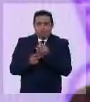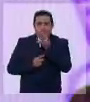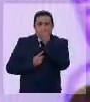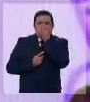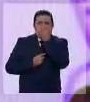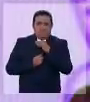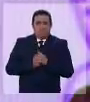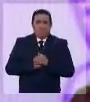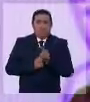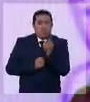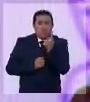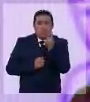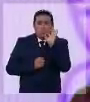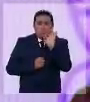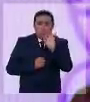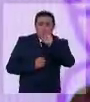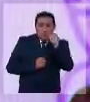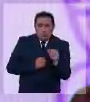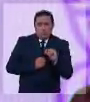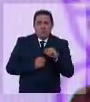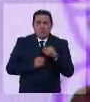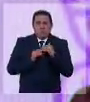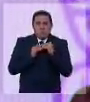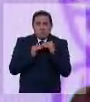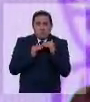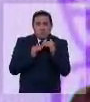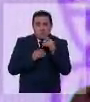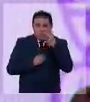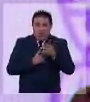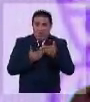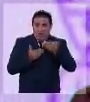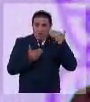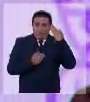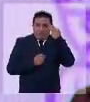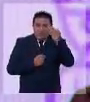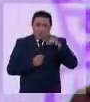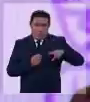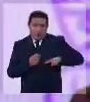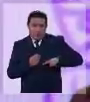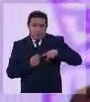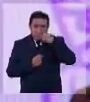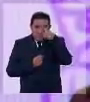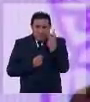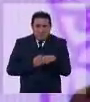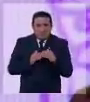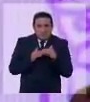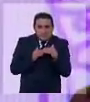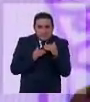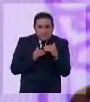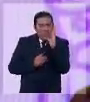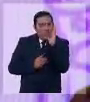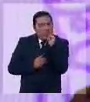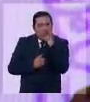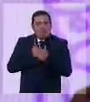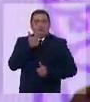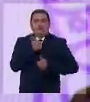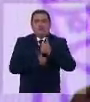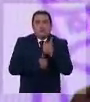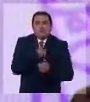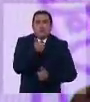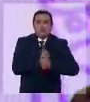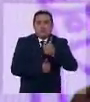reto de los últimos gobiernos de México y lo será del gobierno que alguno de ustedes encabece a partir de diciembre de este